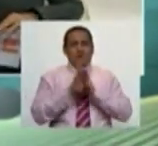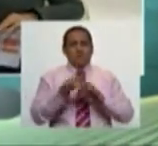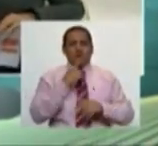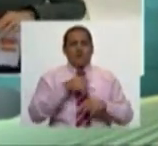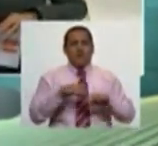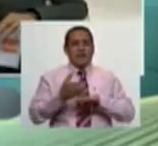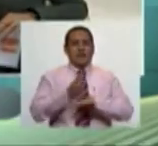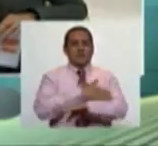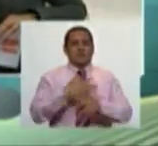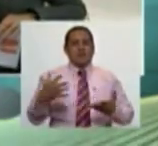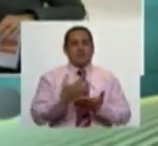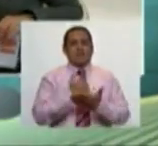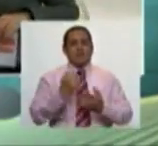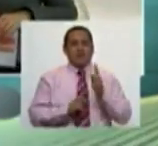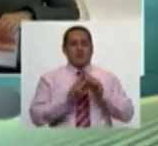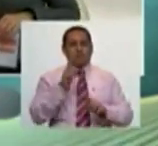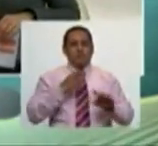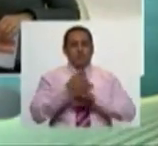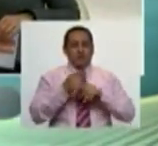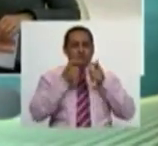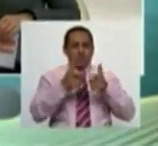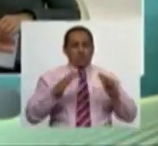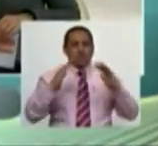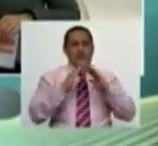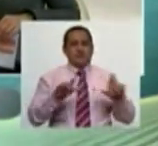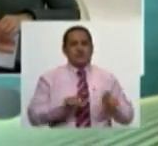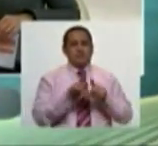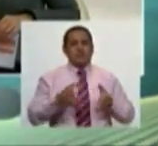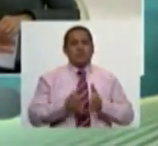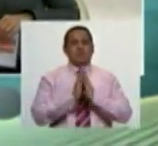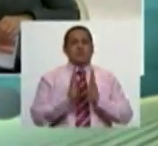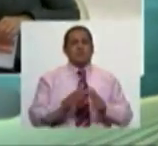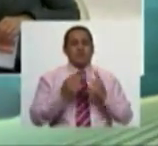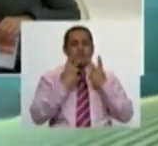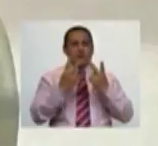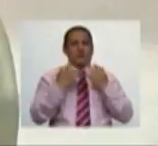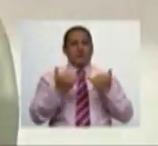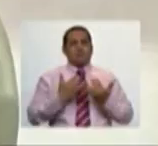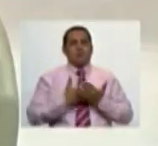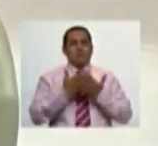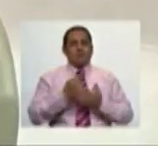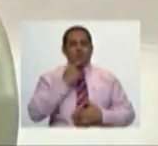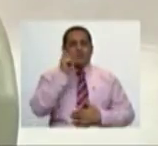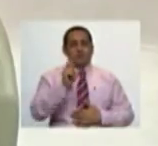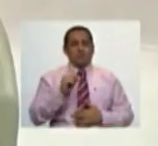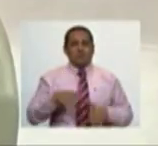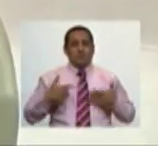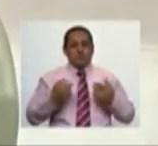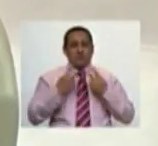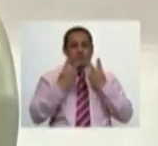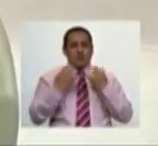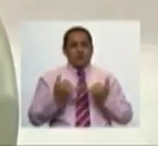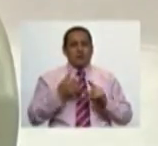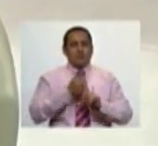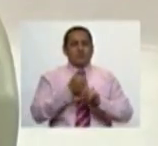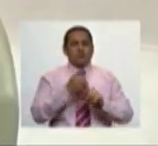se da con que le acaban de sustraer algo, acude al centro de seguridad, al centro comercial y es permítame ver para identificar a la persona, a lo mejor la